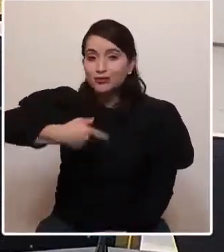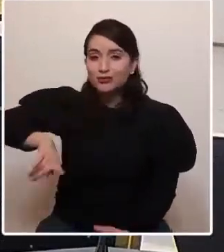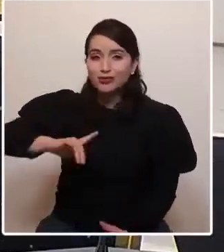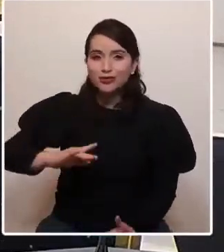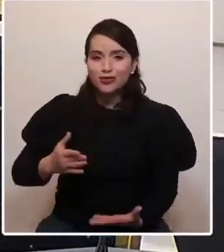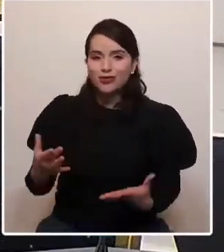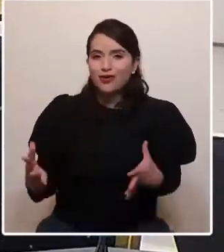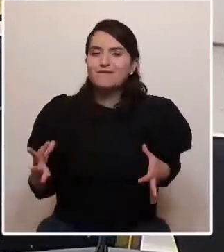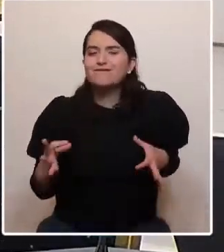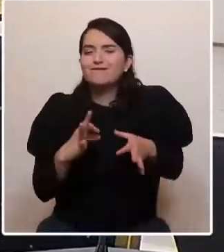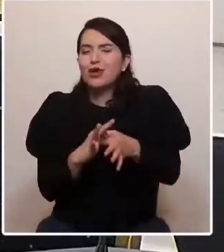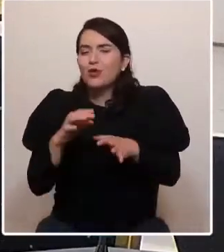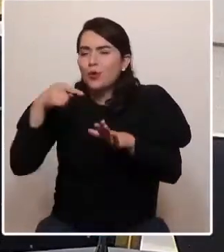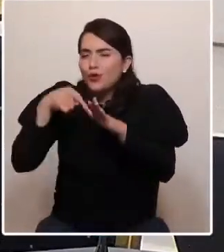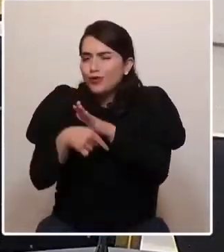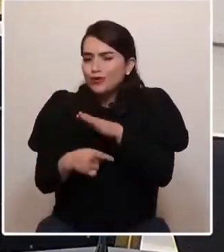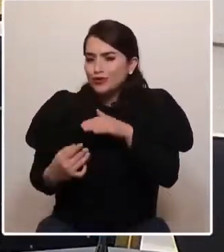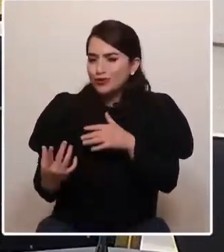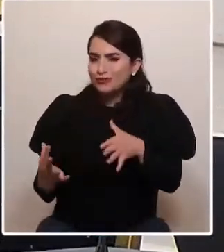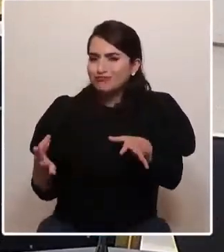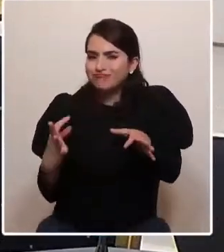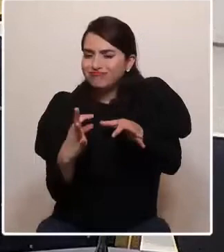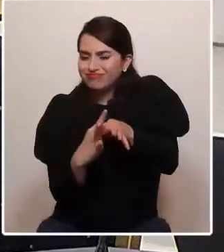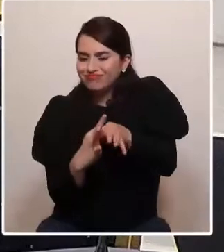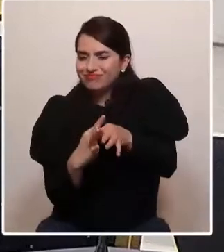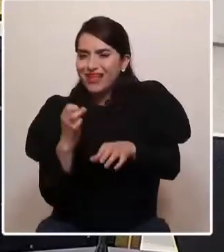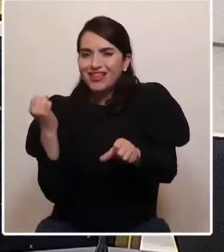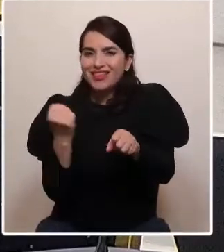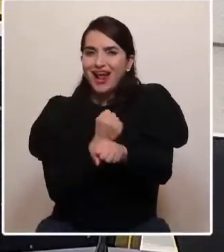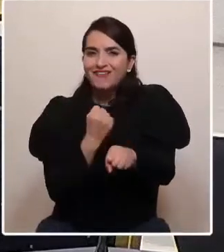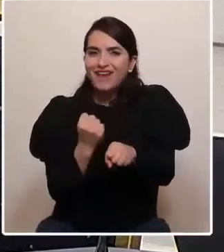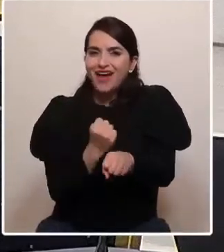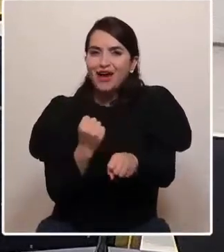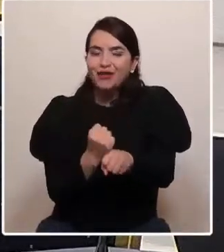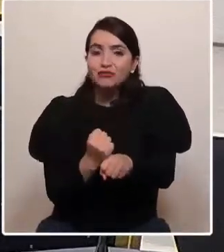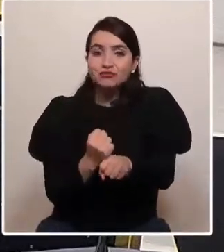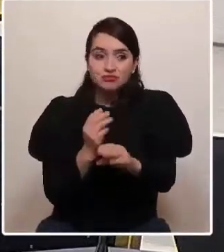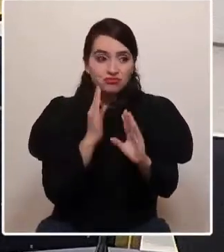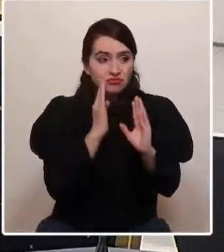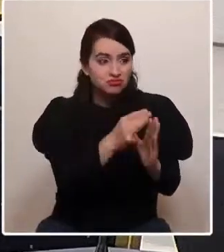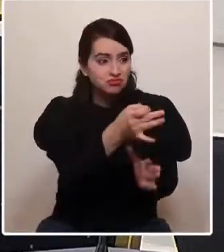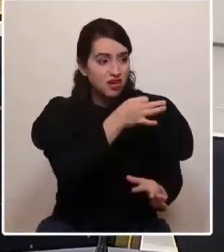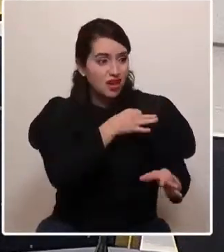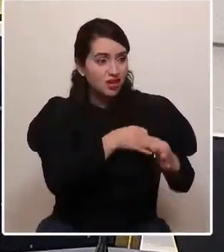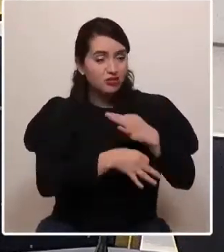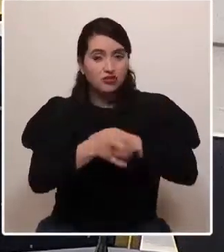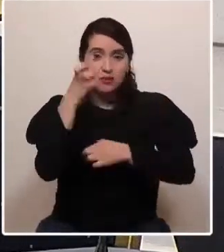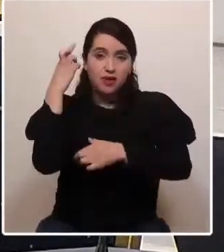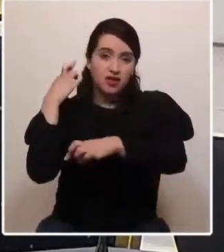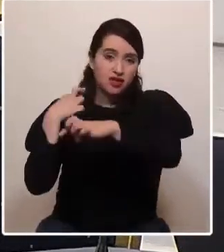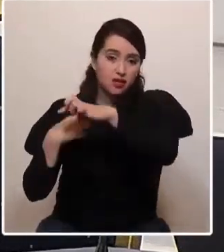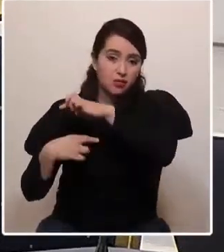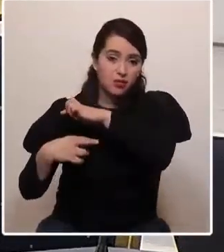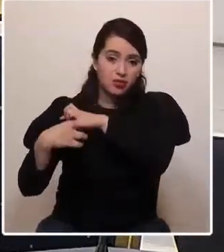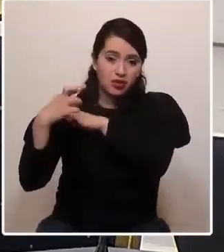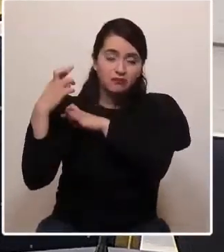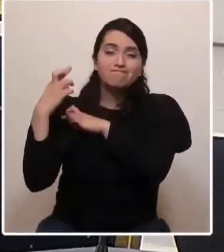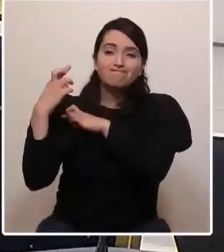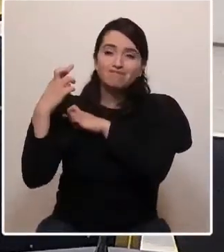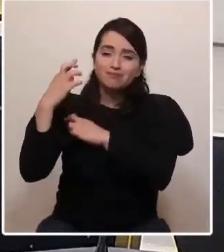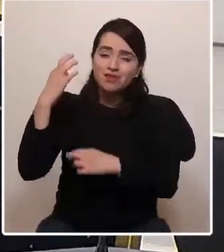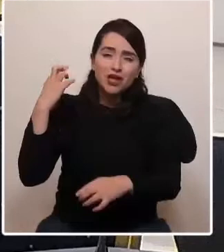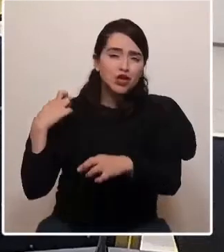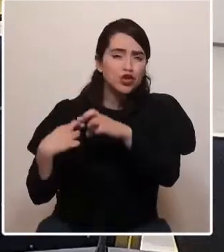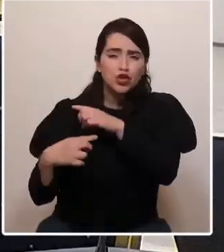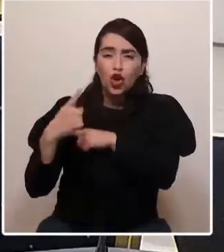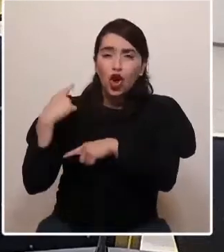vínculos profundos. En cada uno de esos trabajos hemos escuchado relatos patrimoniales que van urdiendo la historia oculta